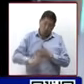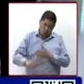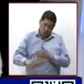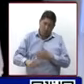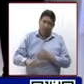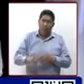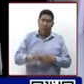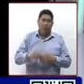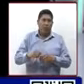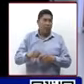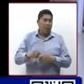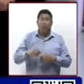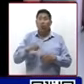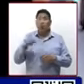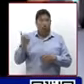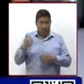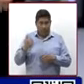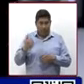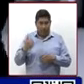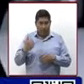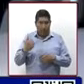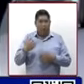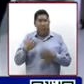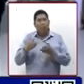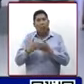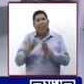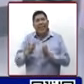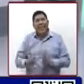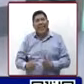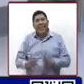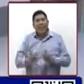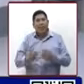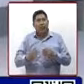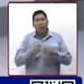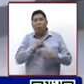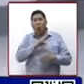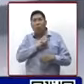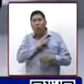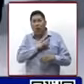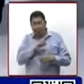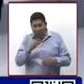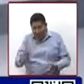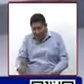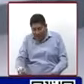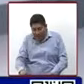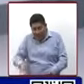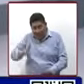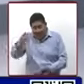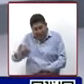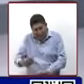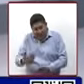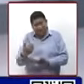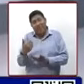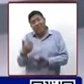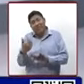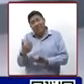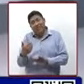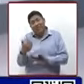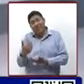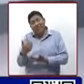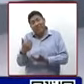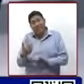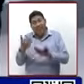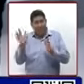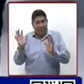calles Doña Julieta y los bomberos los rescataron. La historia está precisamente en nuestras redes sociales. Véala, conózcala y déjenos